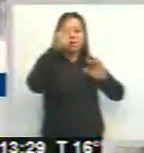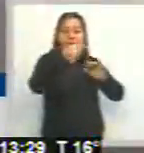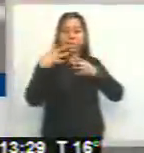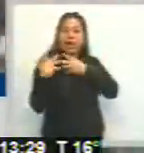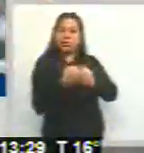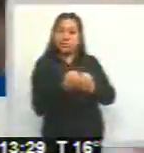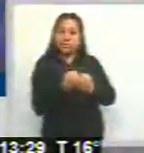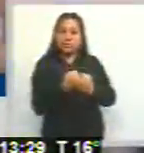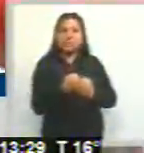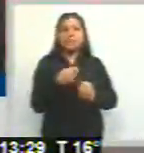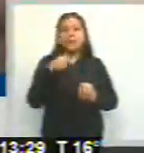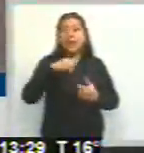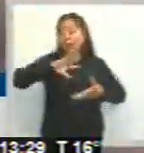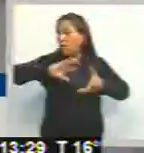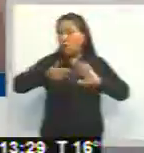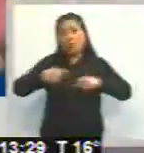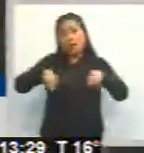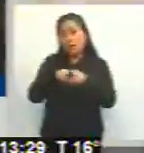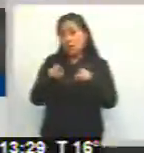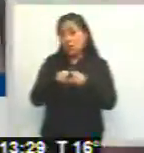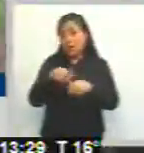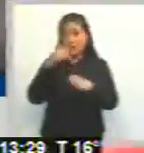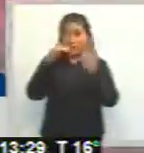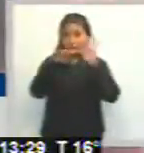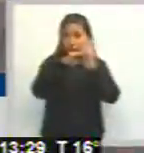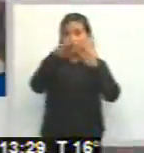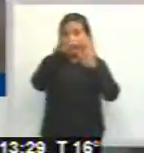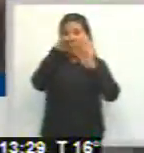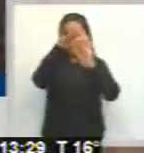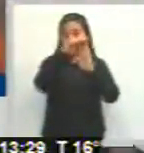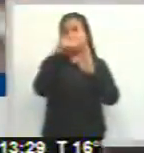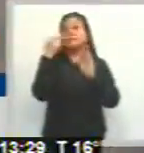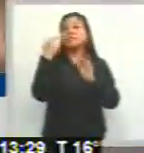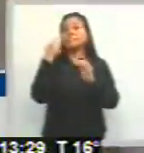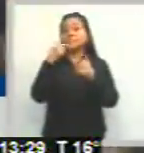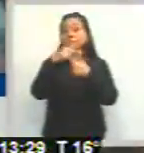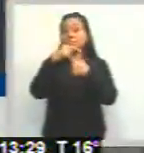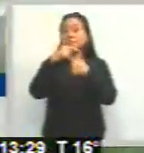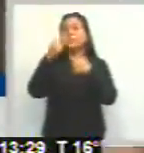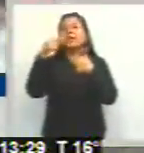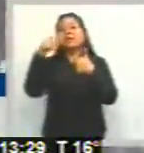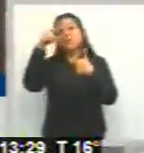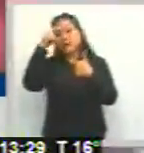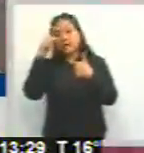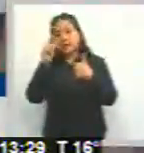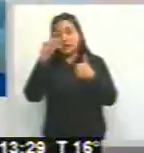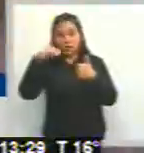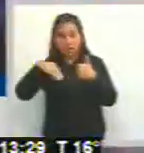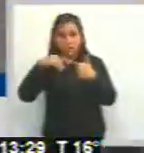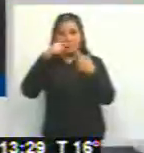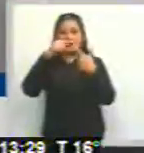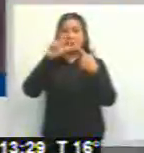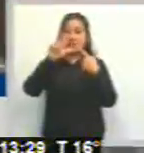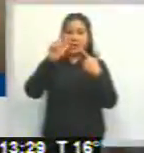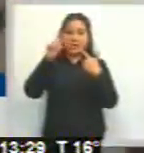ser la modalidad como las anteriores con tres categorías, 10 kilómetros, 3 kilómetros y 1,5 kilómetros.